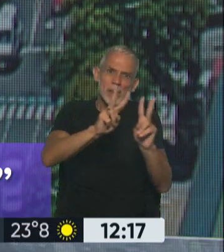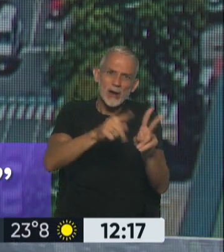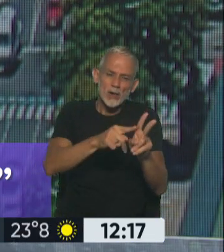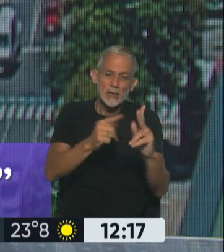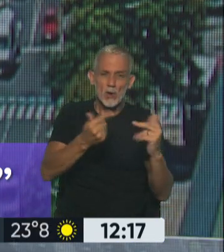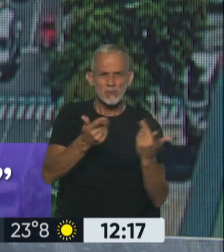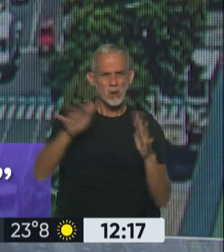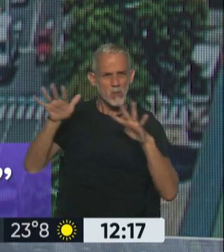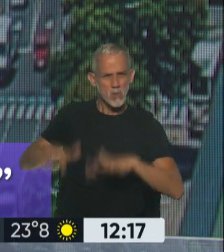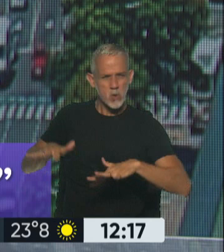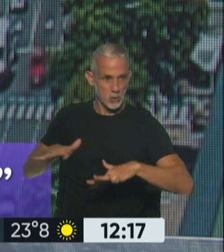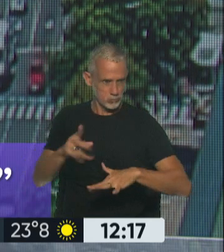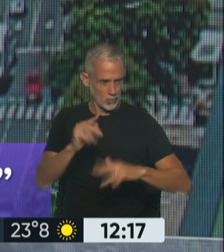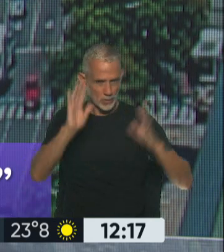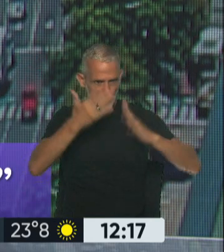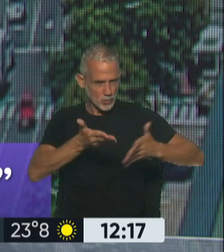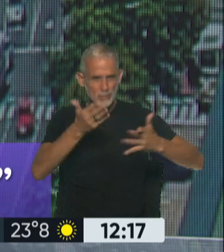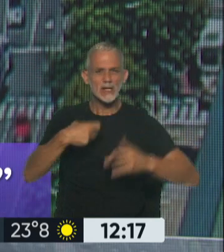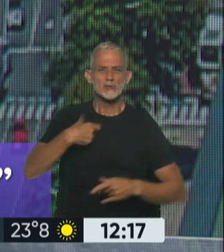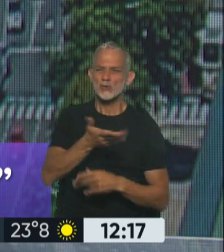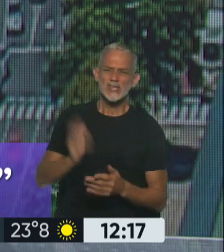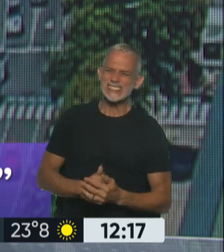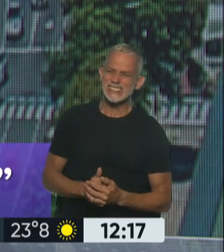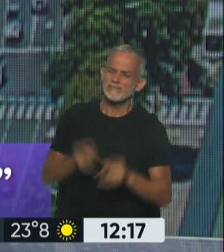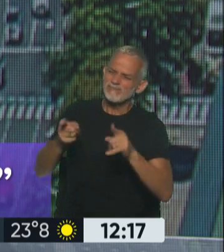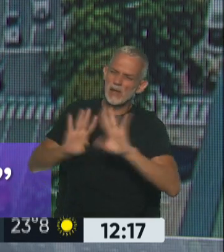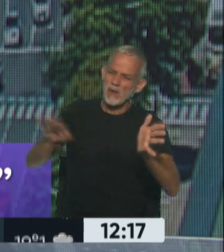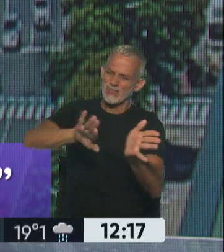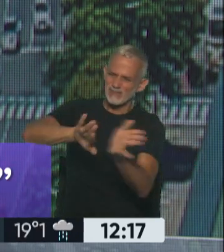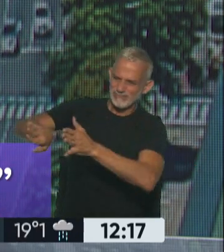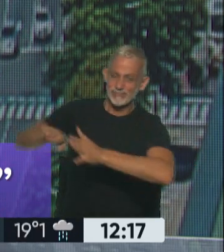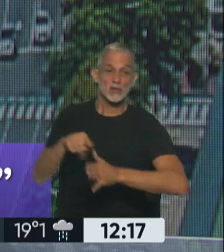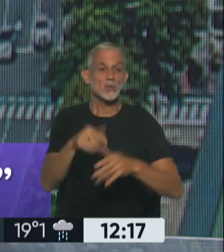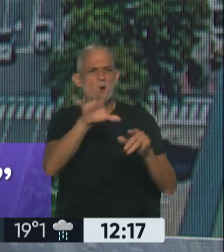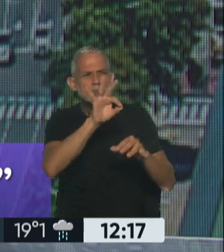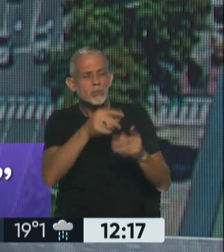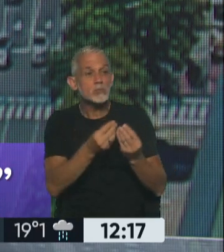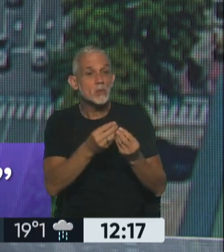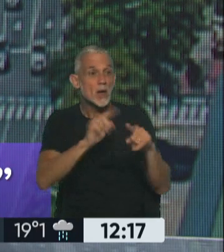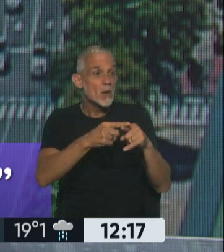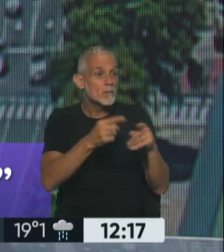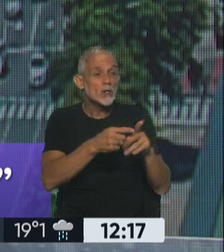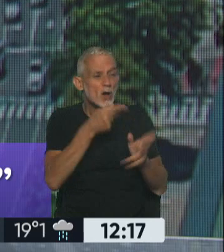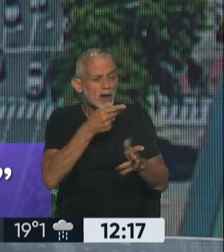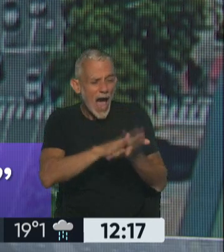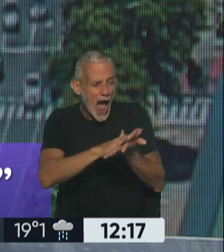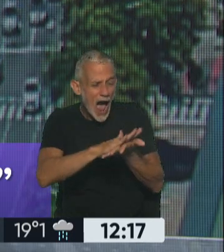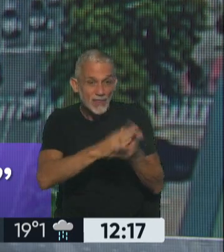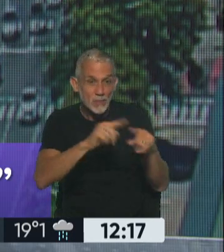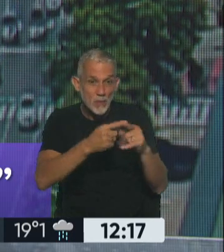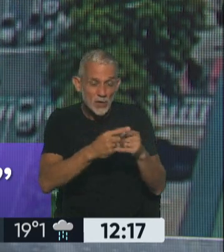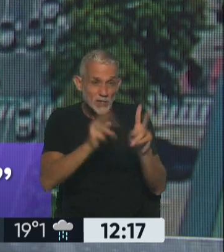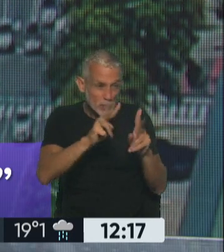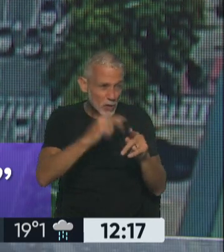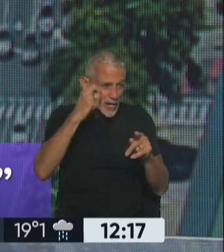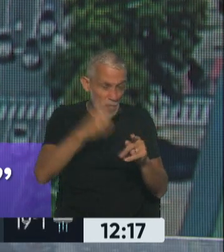muy debilitados. ¿Por qué? Porque la sociedad ha decidido elegir a un presidente que proviene de ninguna fuerza política, proviene de ningún partido político, porque La